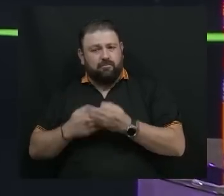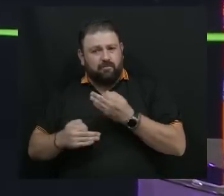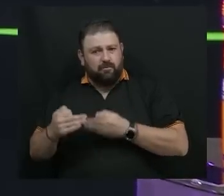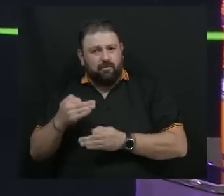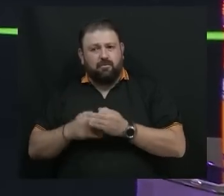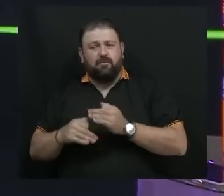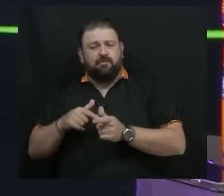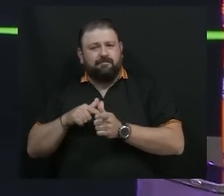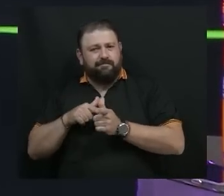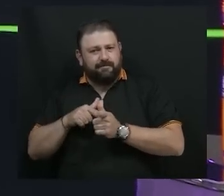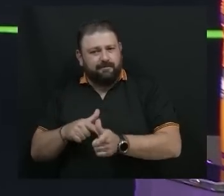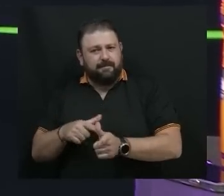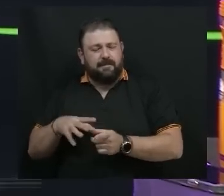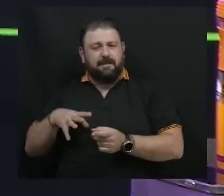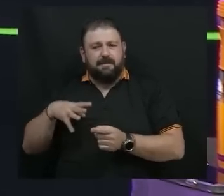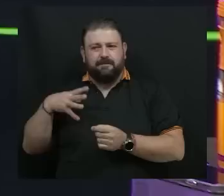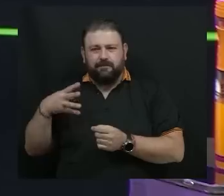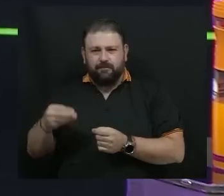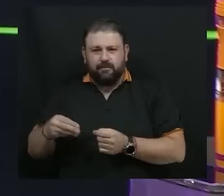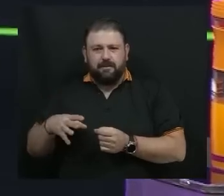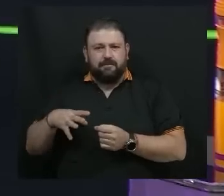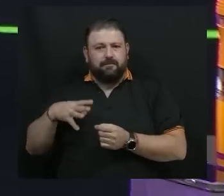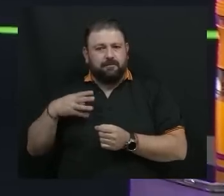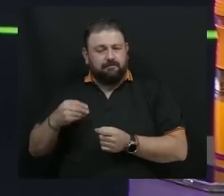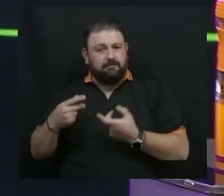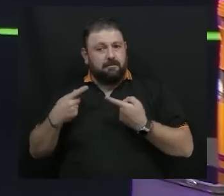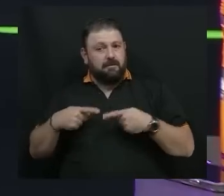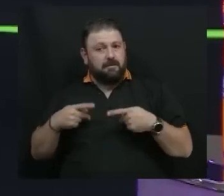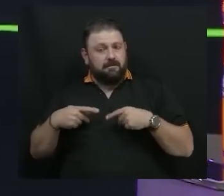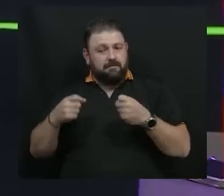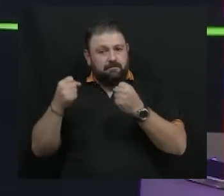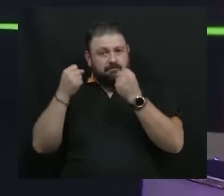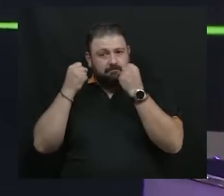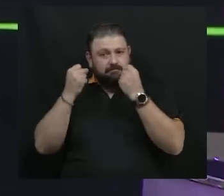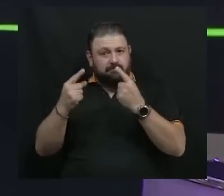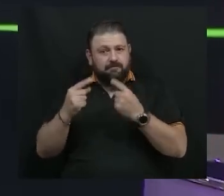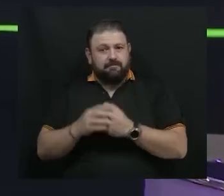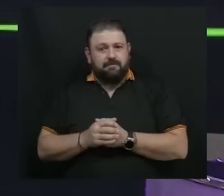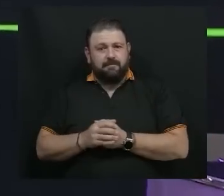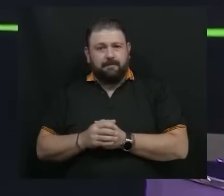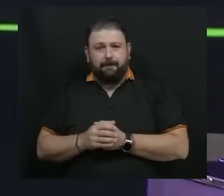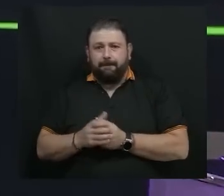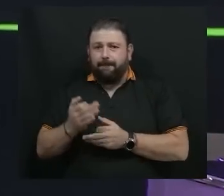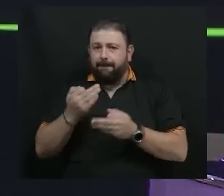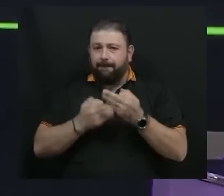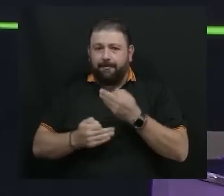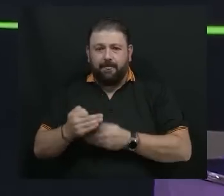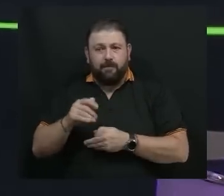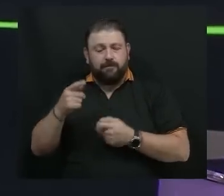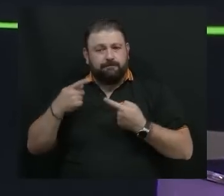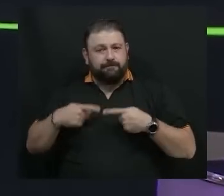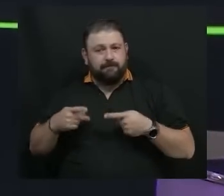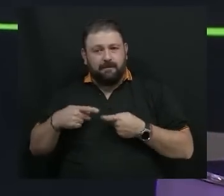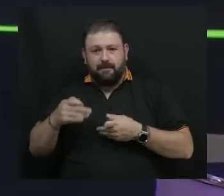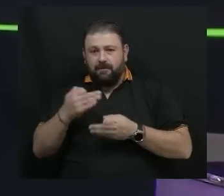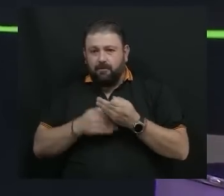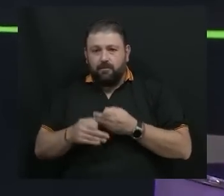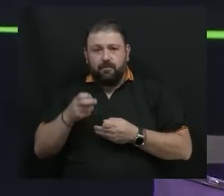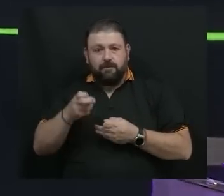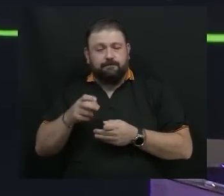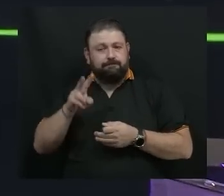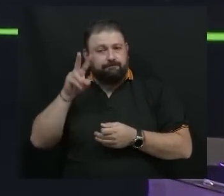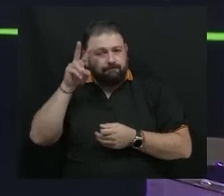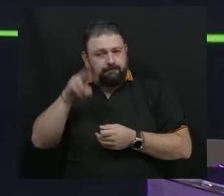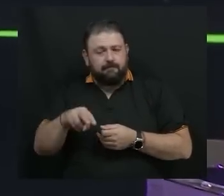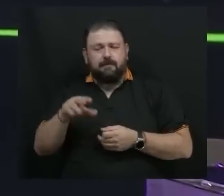fijes siempre en la gente que te inspira. Aquí detecta a la gente que te inspira. A veces tenemos la